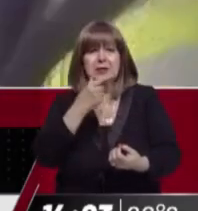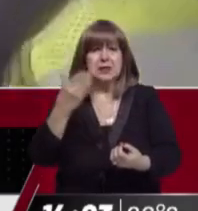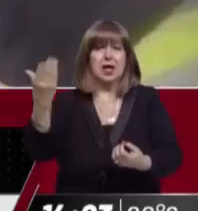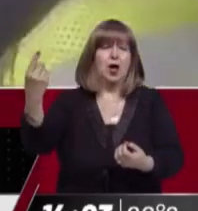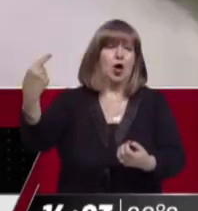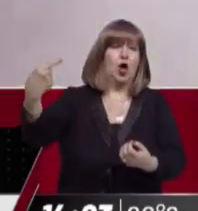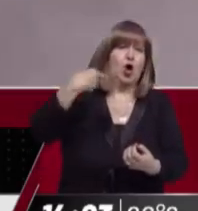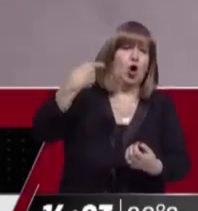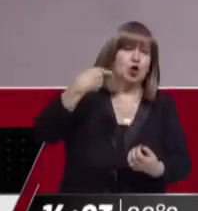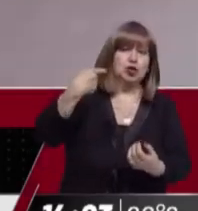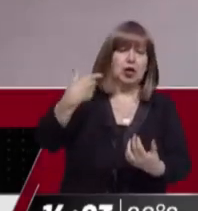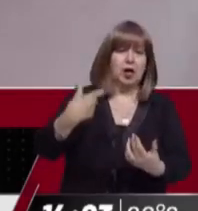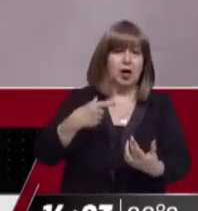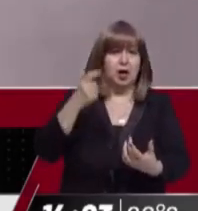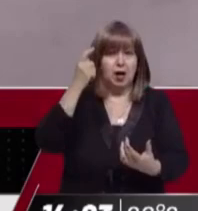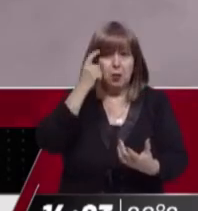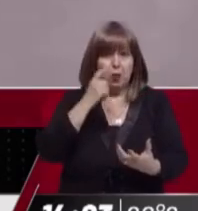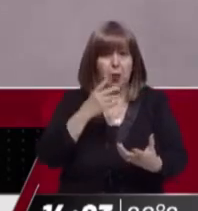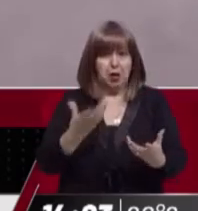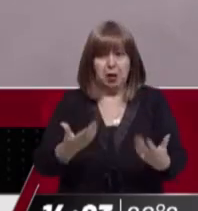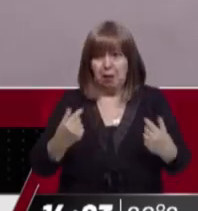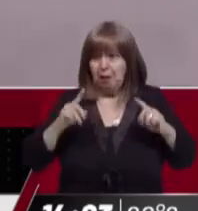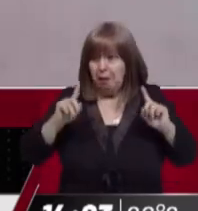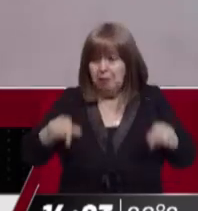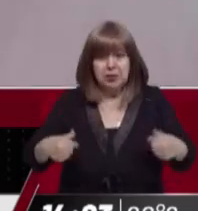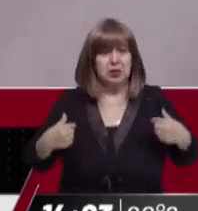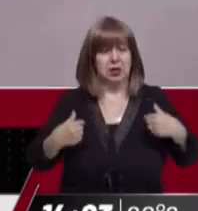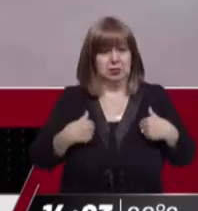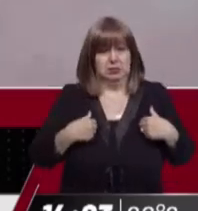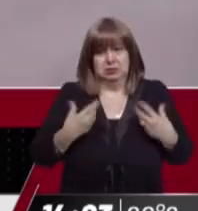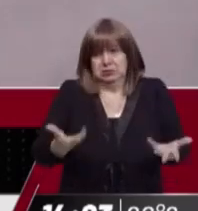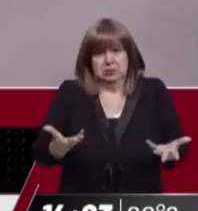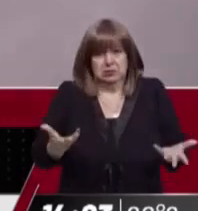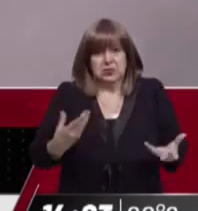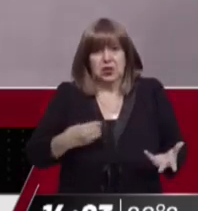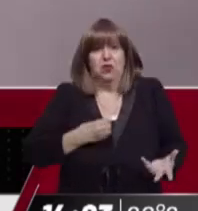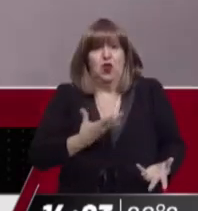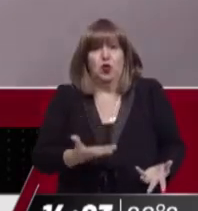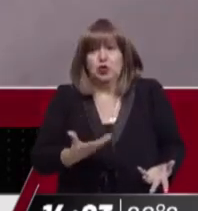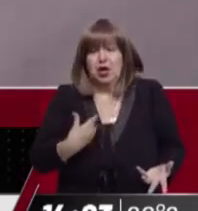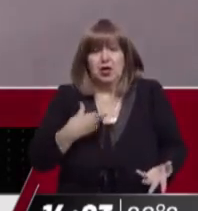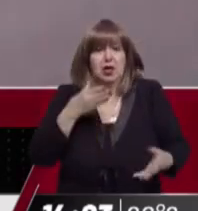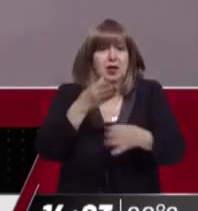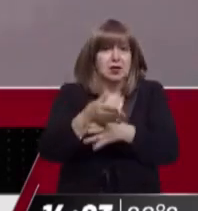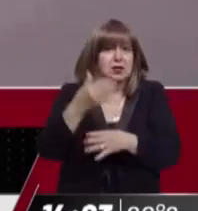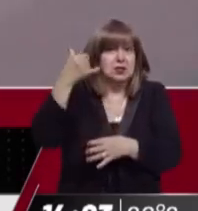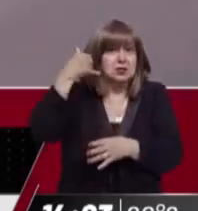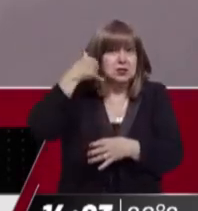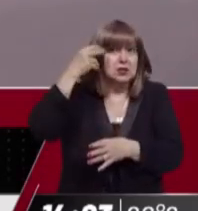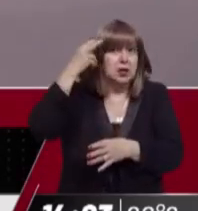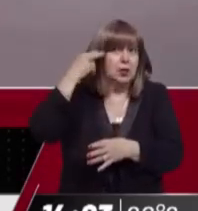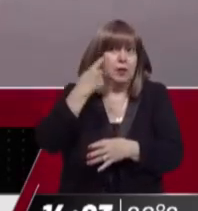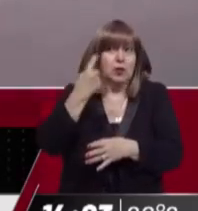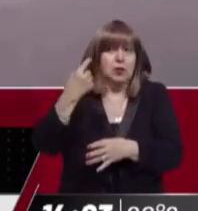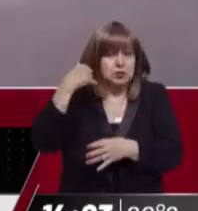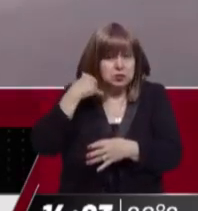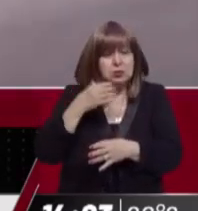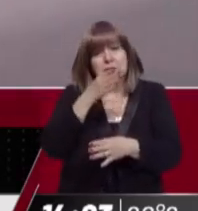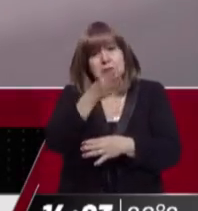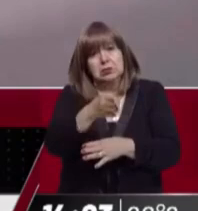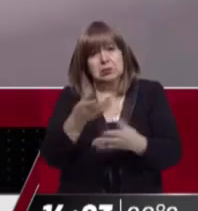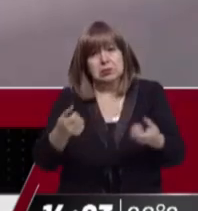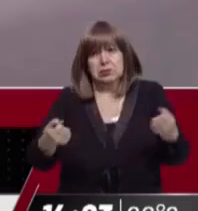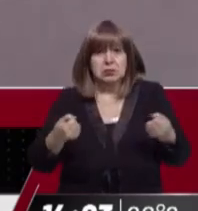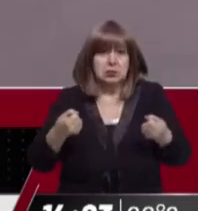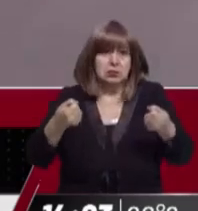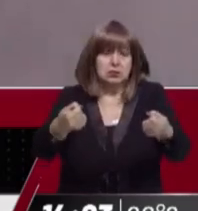eso ya se encarga la justicia. Nosotros solamente vamos y cumplimos con lo que tenemos que hacer, nada claro. más. Marcela. A ver, Fernando, vamos allá porque quiero me mostrés